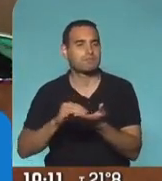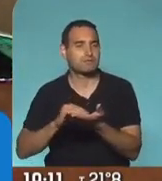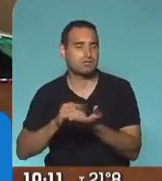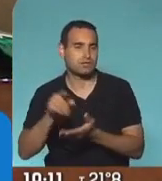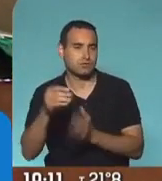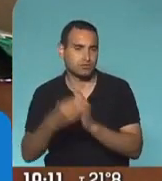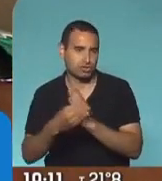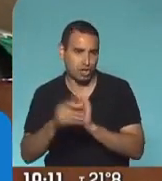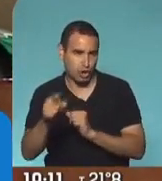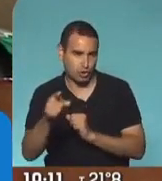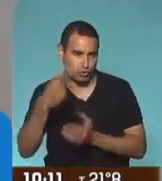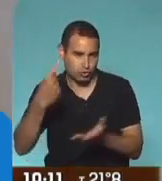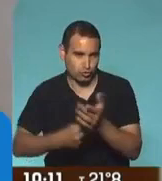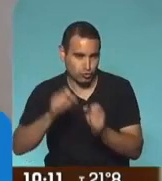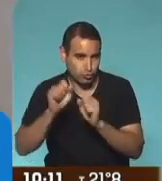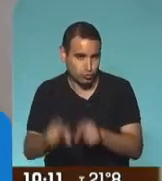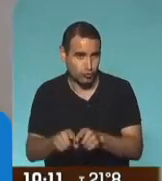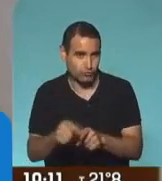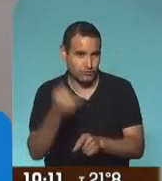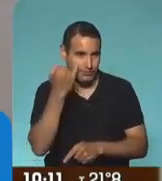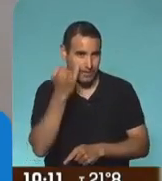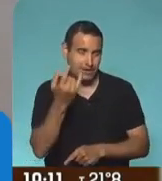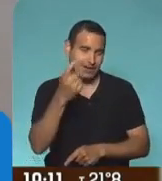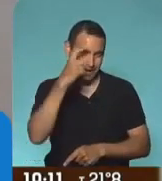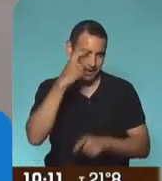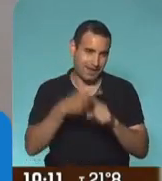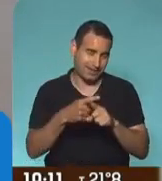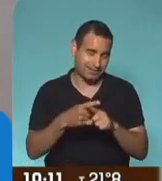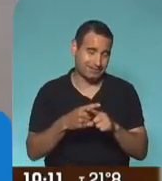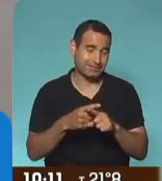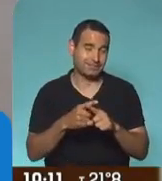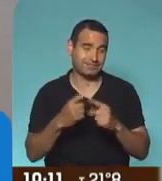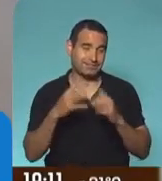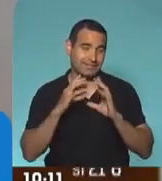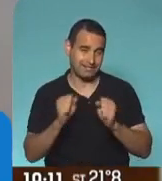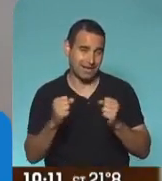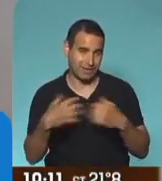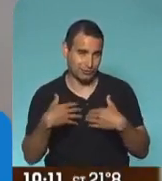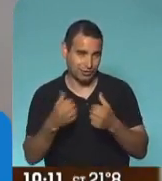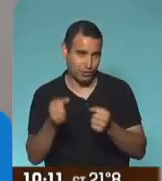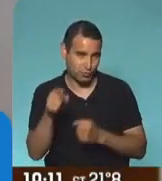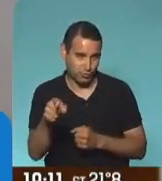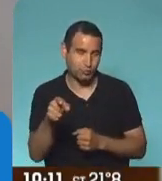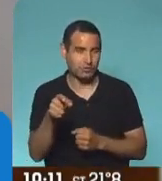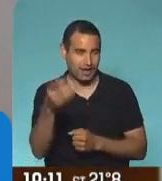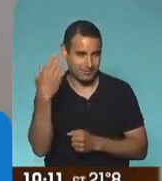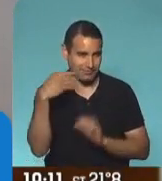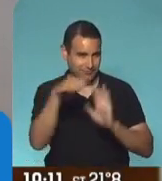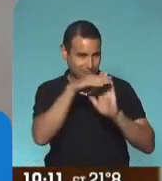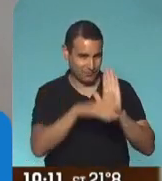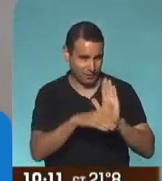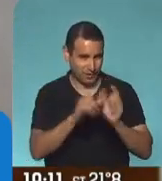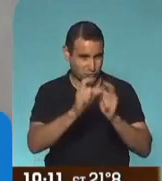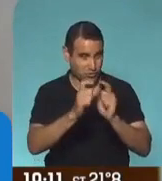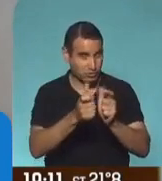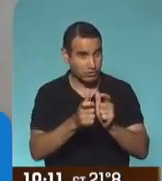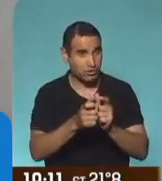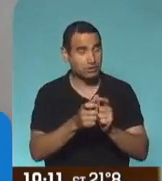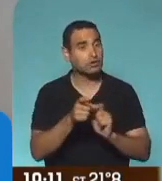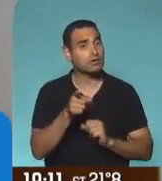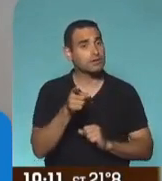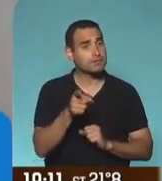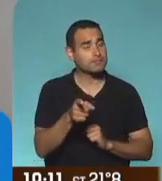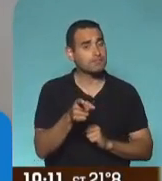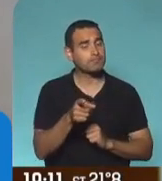había establecido el ex, hoy ya, el secretario Rubinstein, que le da un carácter